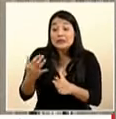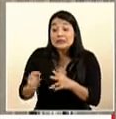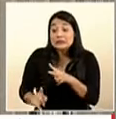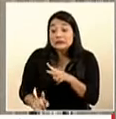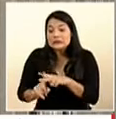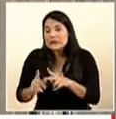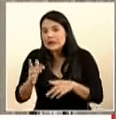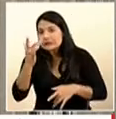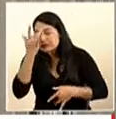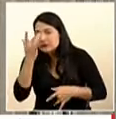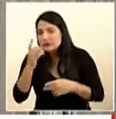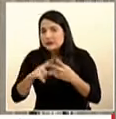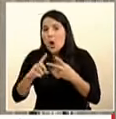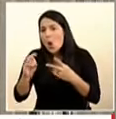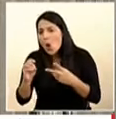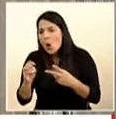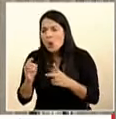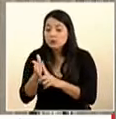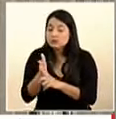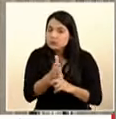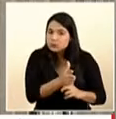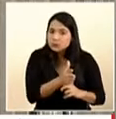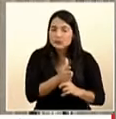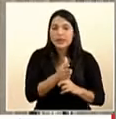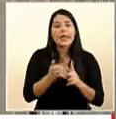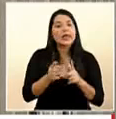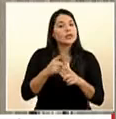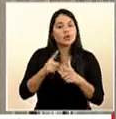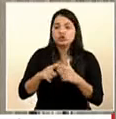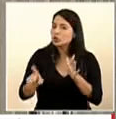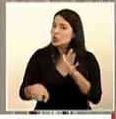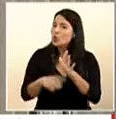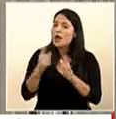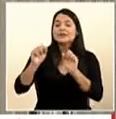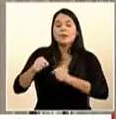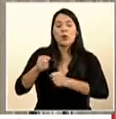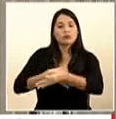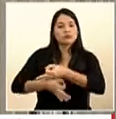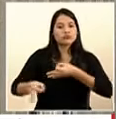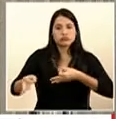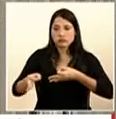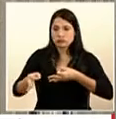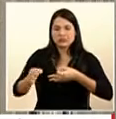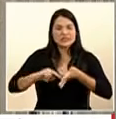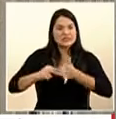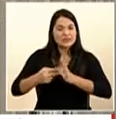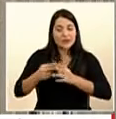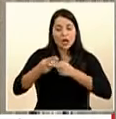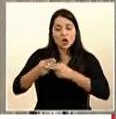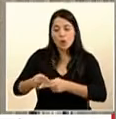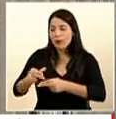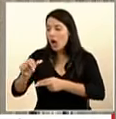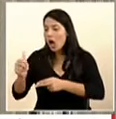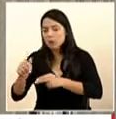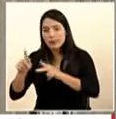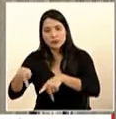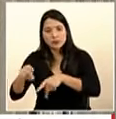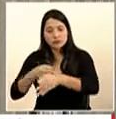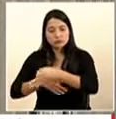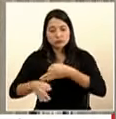incapacita se pueda sustituir de forma inmediata de nuevo para tratar de mantener la capacidad plena de los